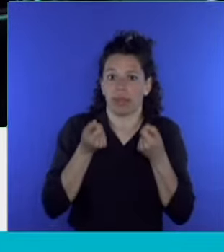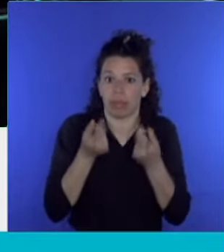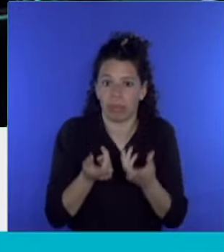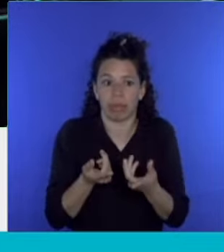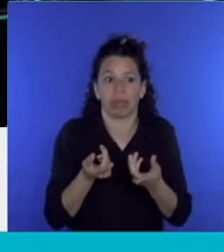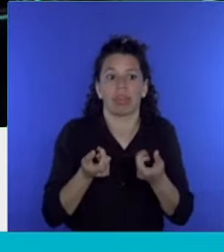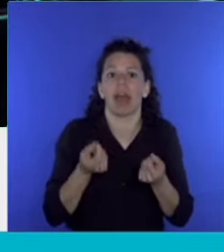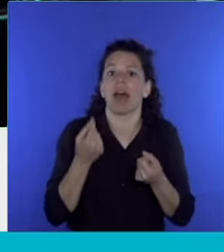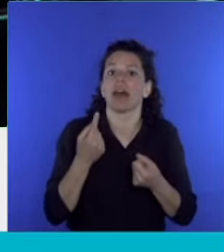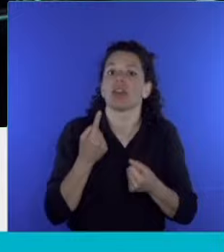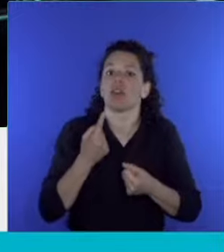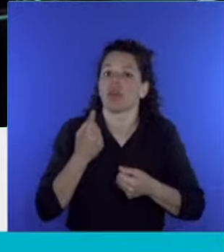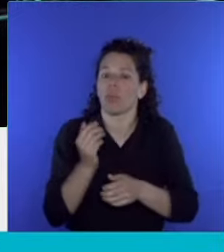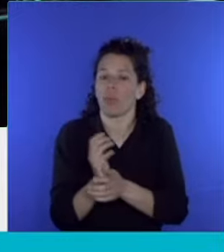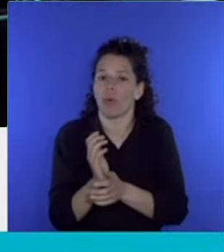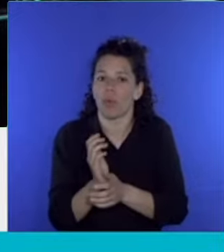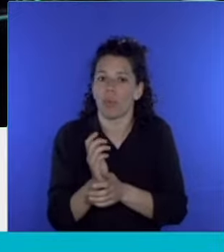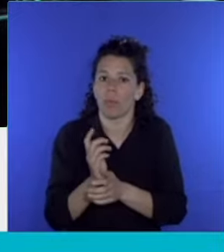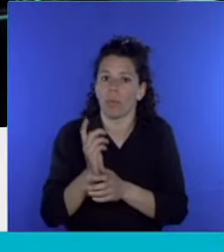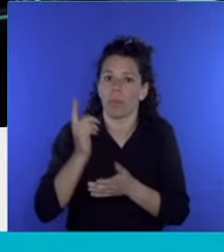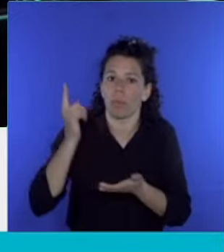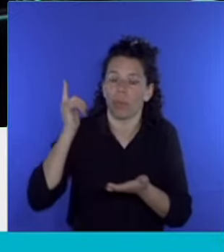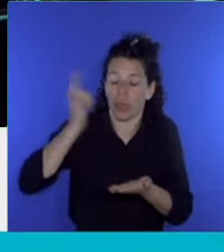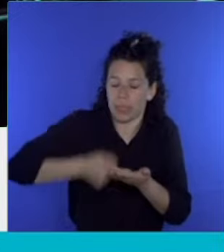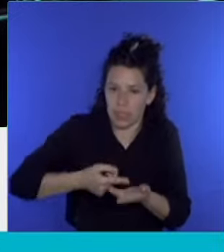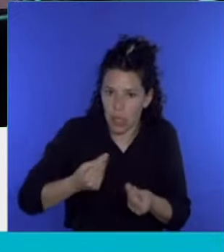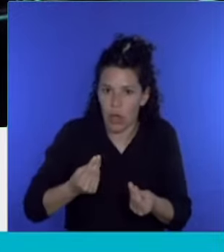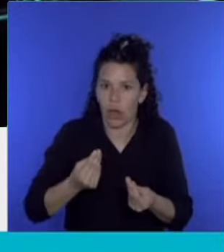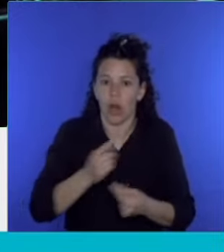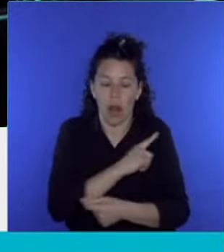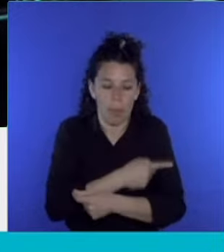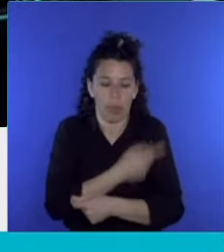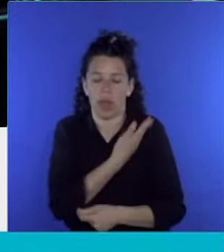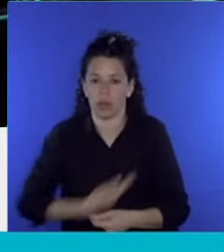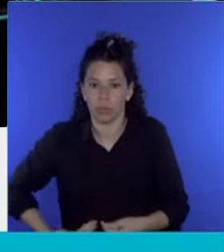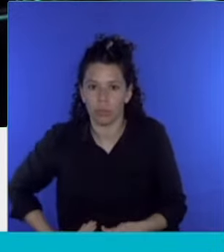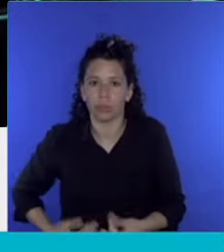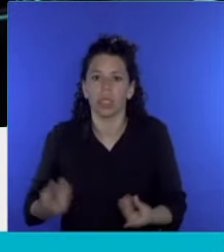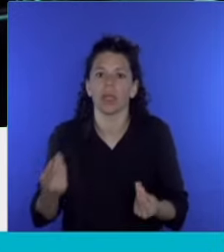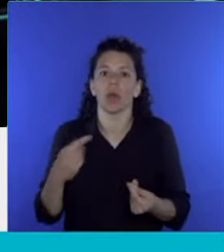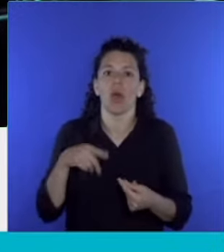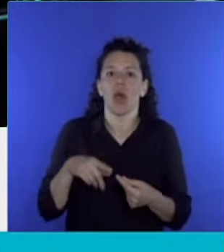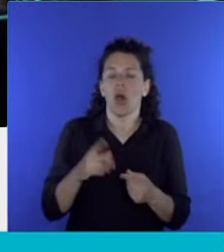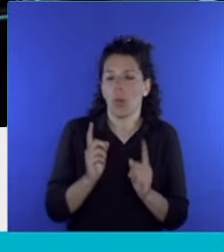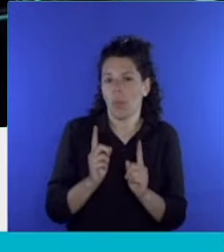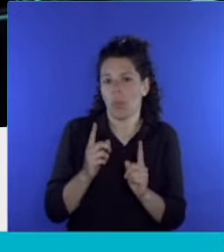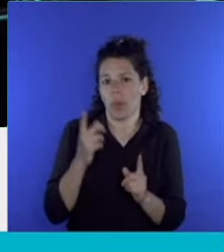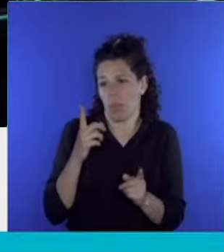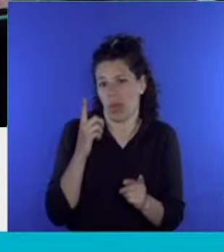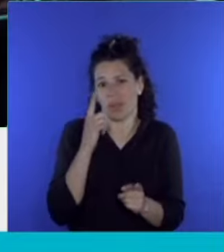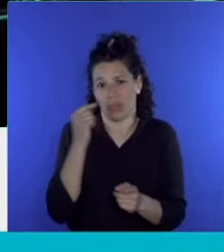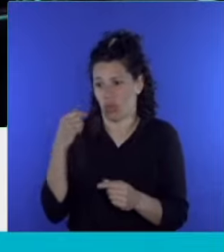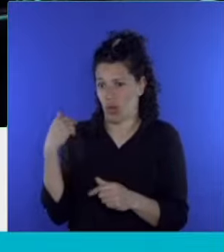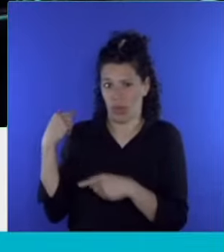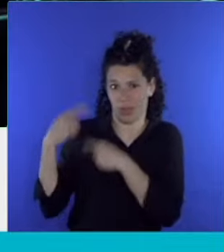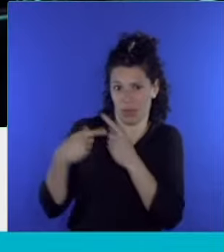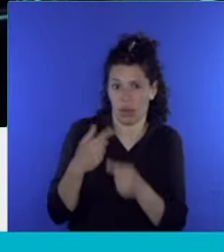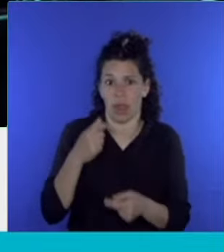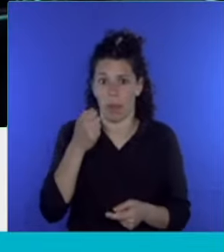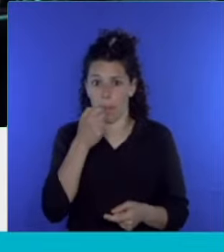extraordinarias en el poder ejecutivo para blindar como está pasando en estos días donde macri y sus